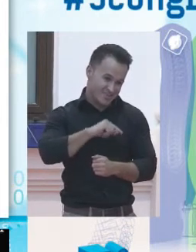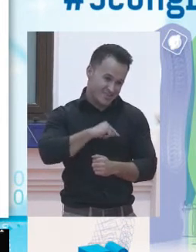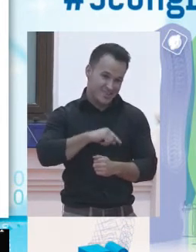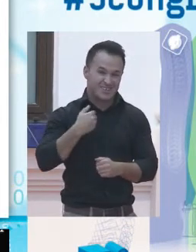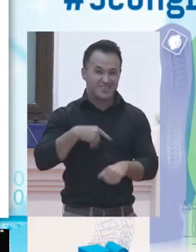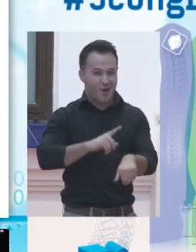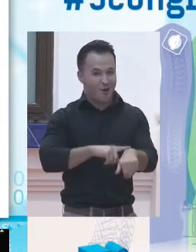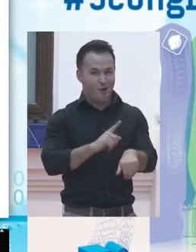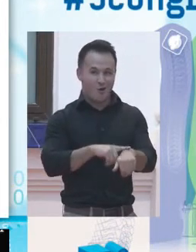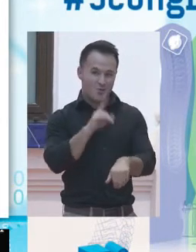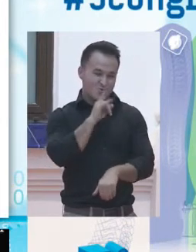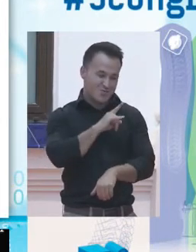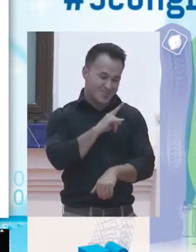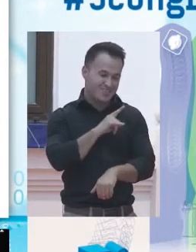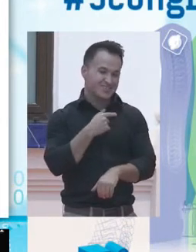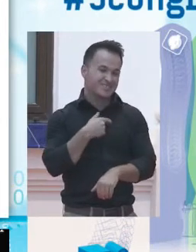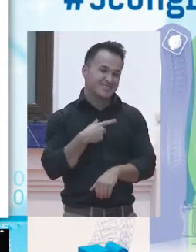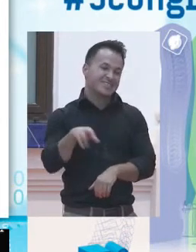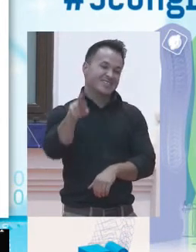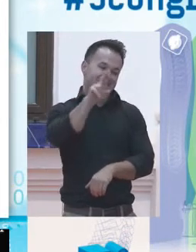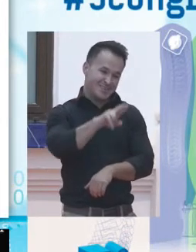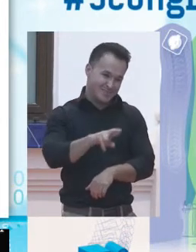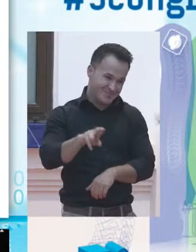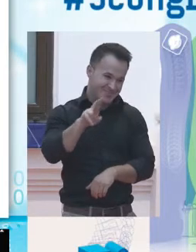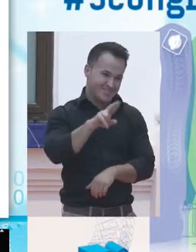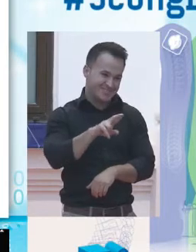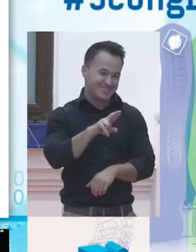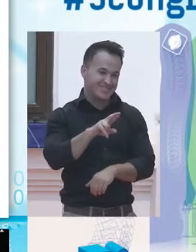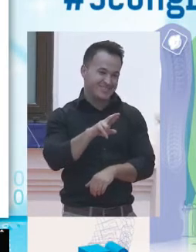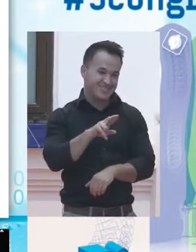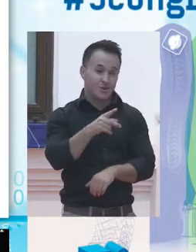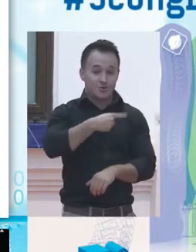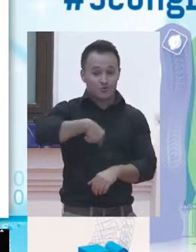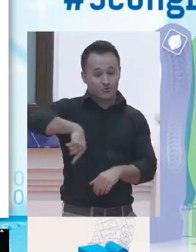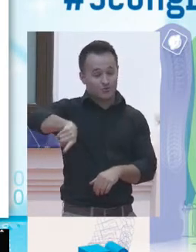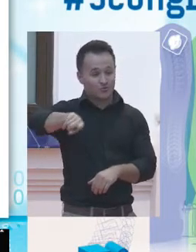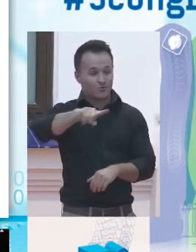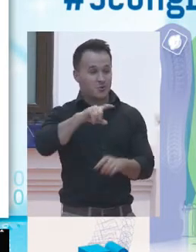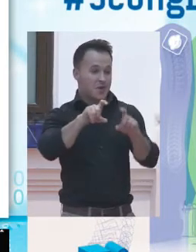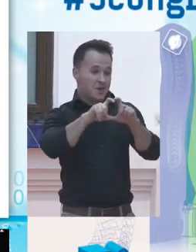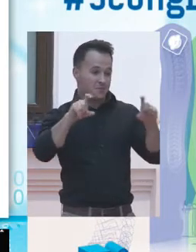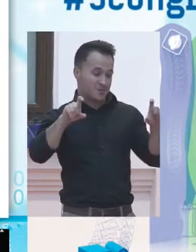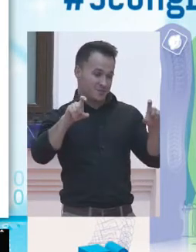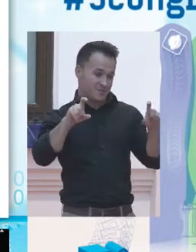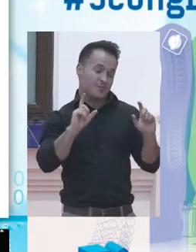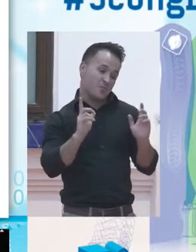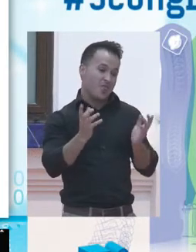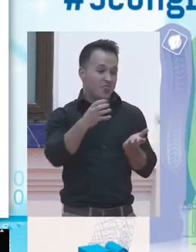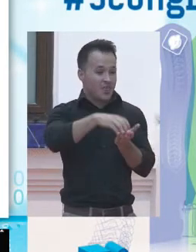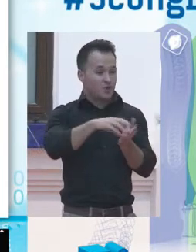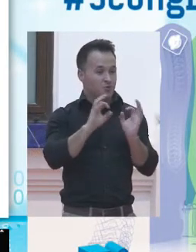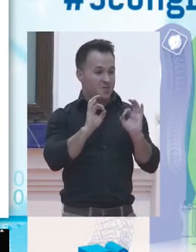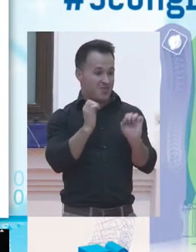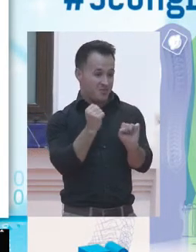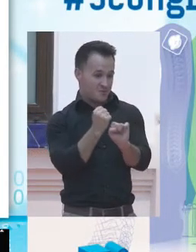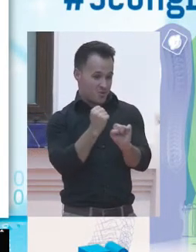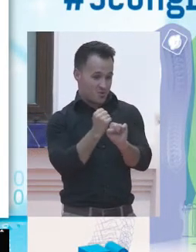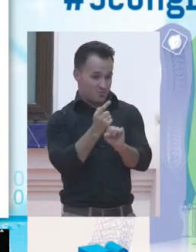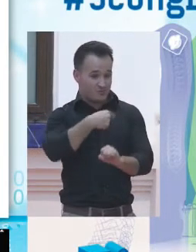tan mala y recalcarles que nosotros somos un centro especial de empleo y lo que tenemos que hacer